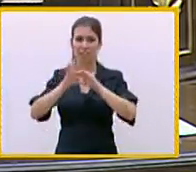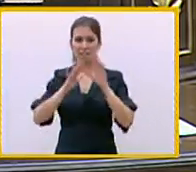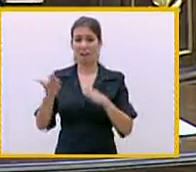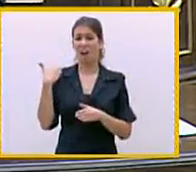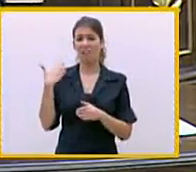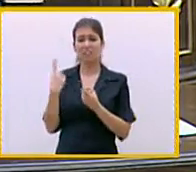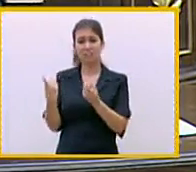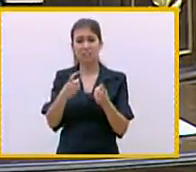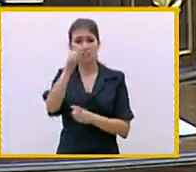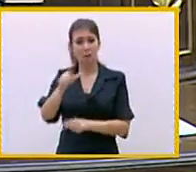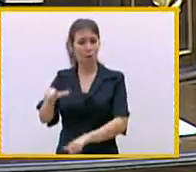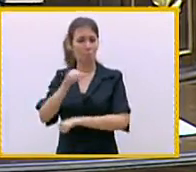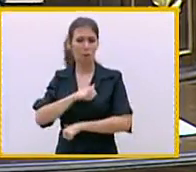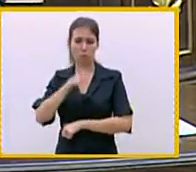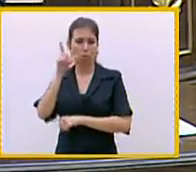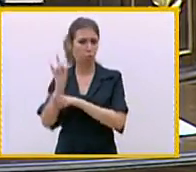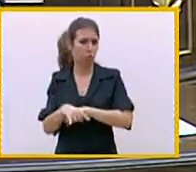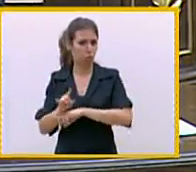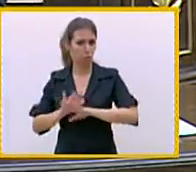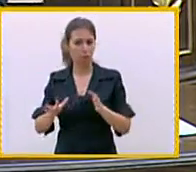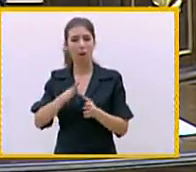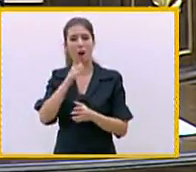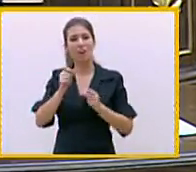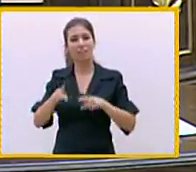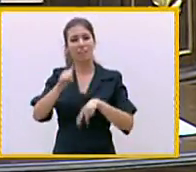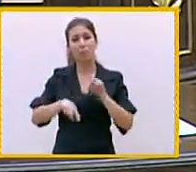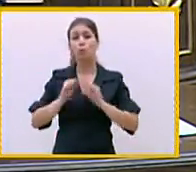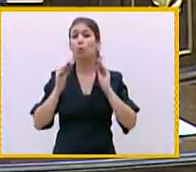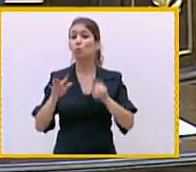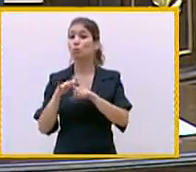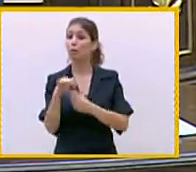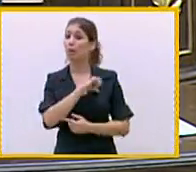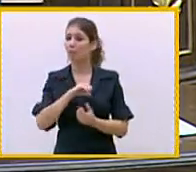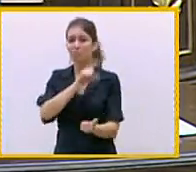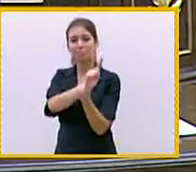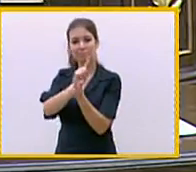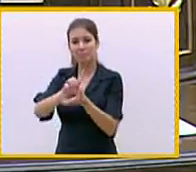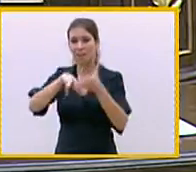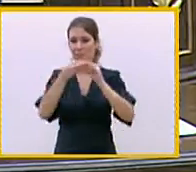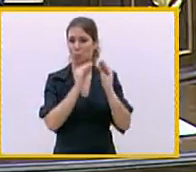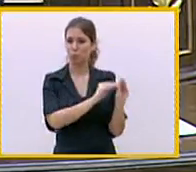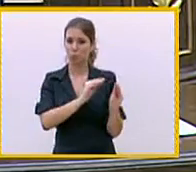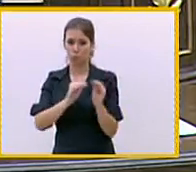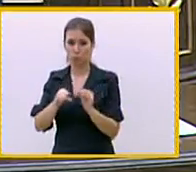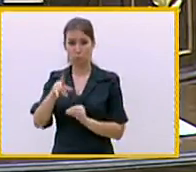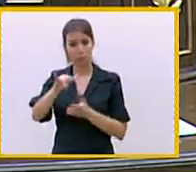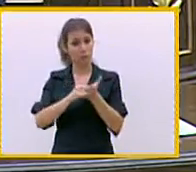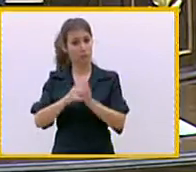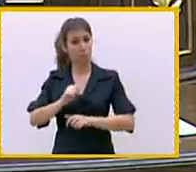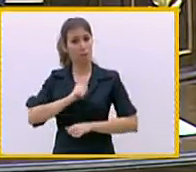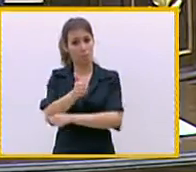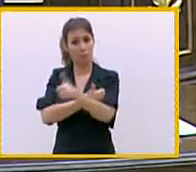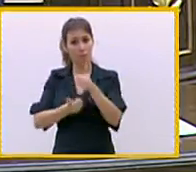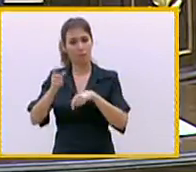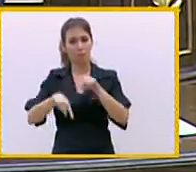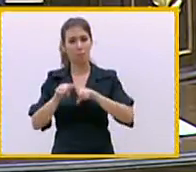optar por un sistema basado en itinerarios individuales y personalizados, un sistema que prioriza las necesidades de formación de los